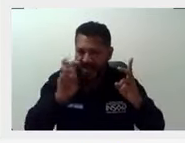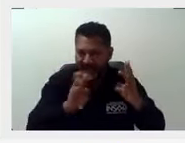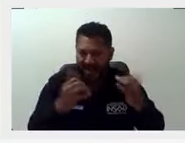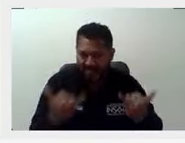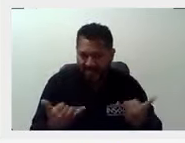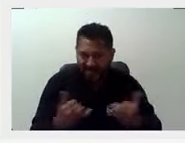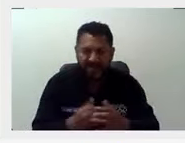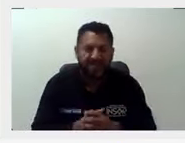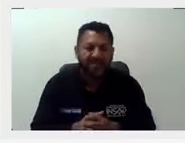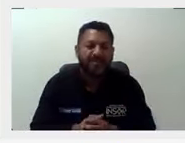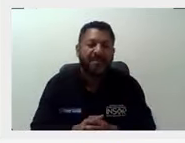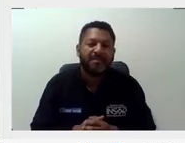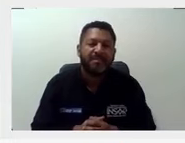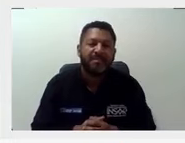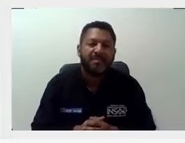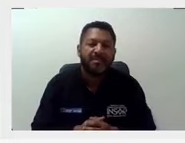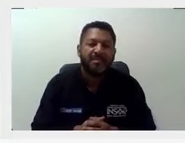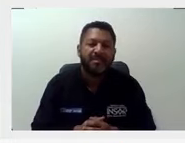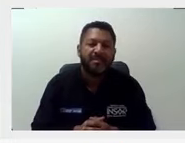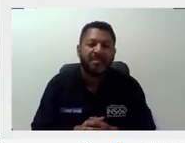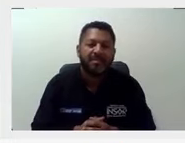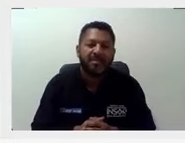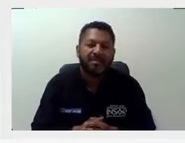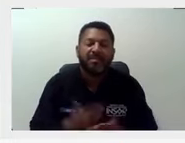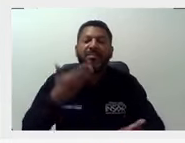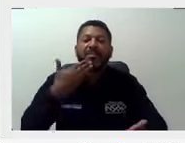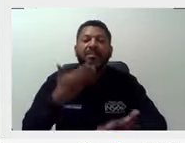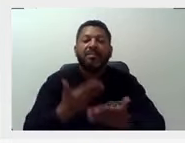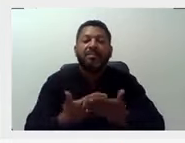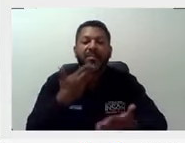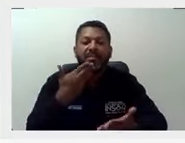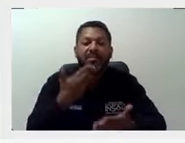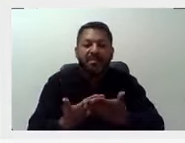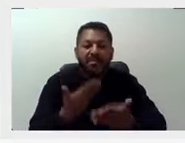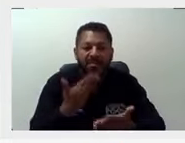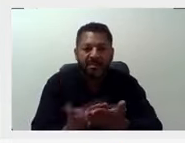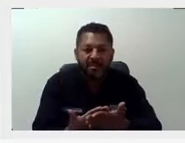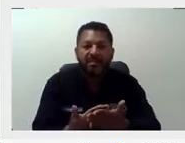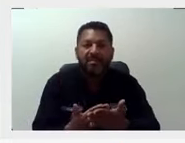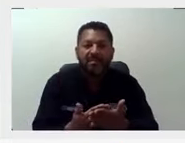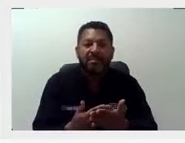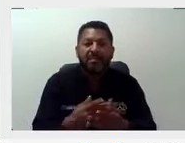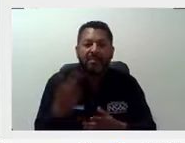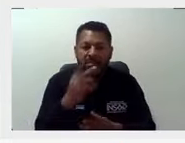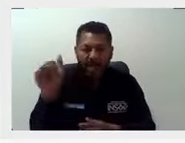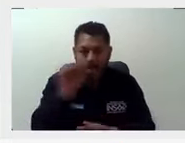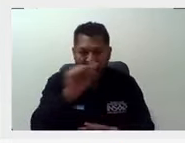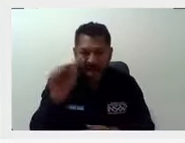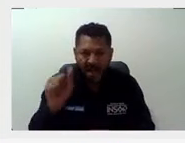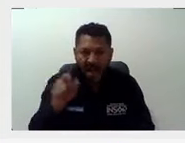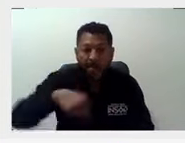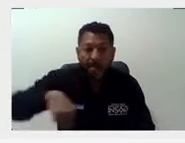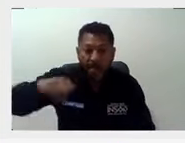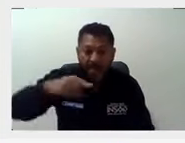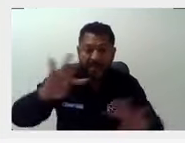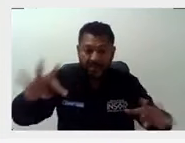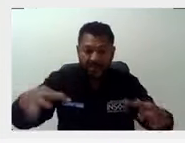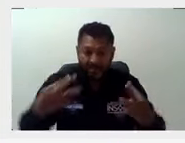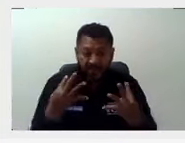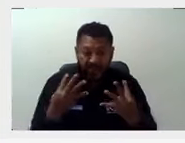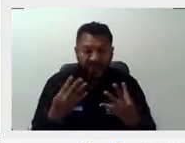lo que ustedes nos van mencionando. Muchas gracias, no nos queda sino agradecerles a Mónica, a la profesora Dora, a ustedes por haber estado, compartan